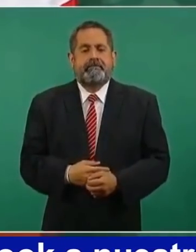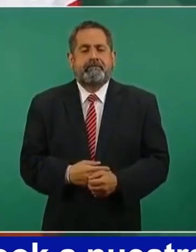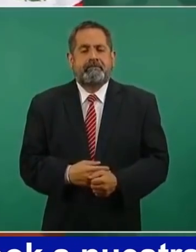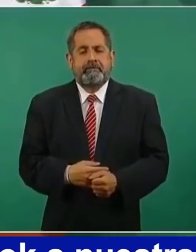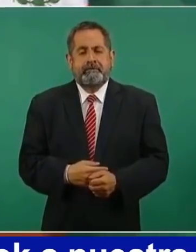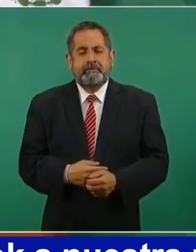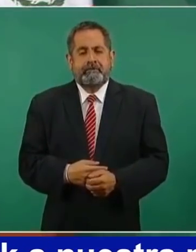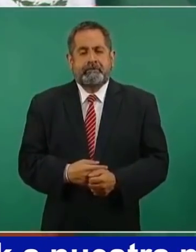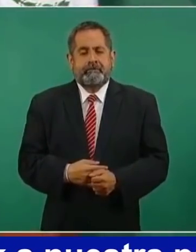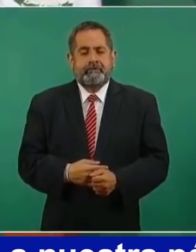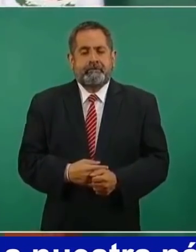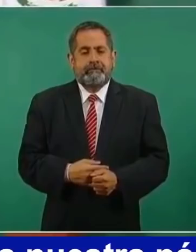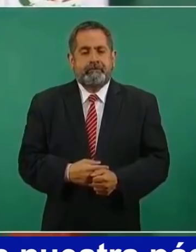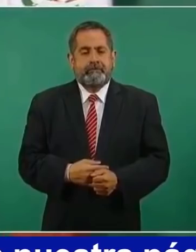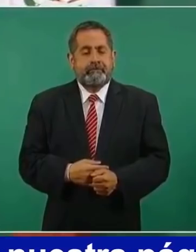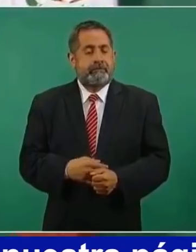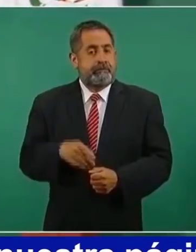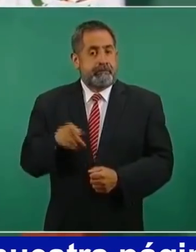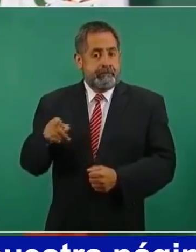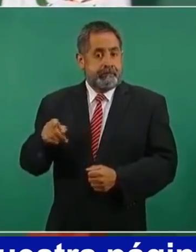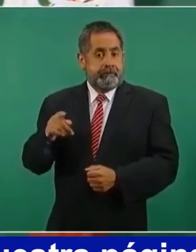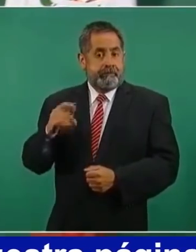en hacer